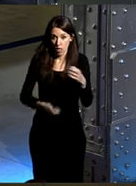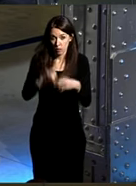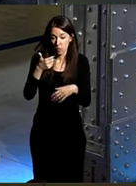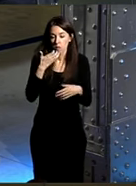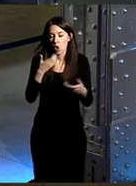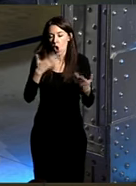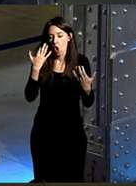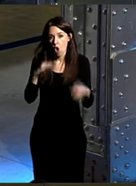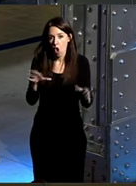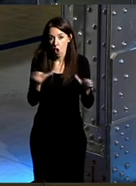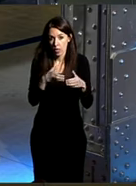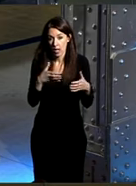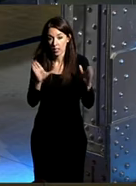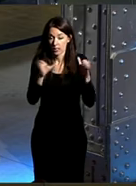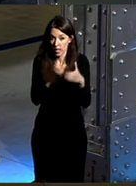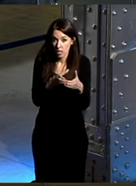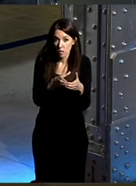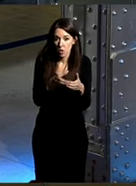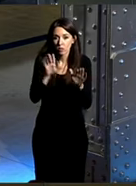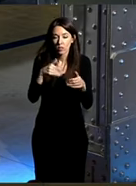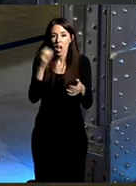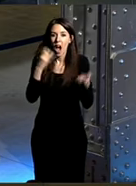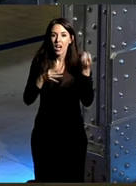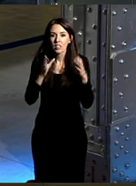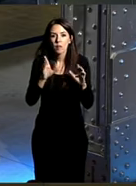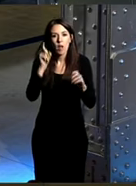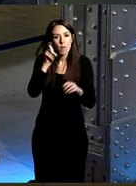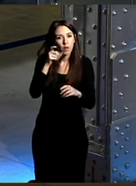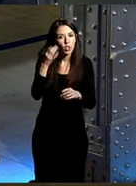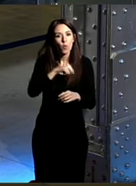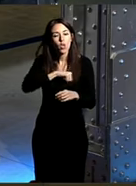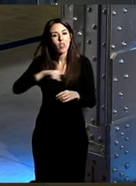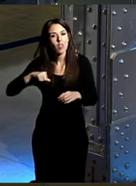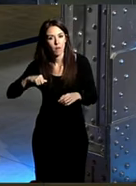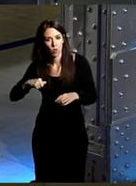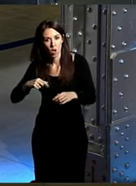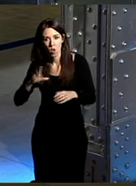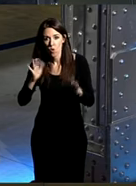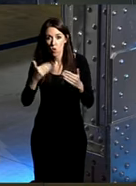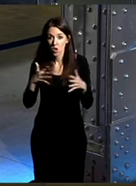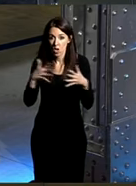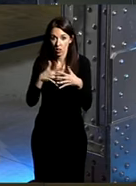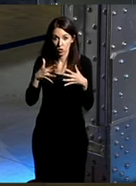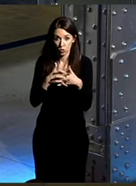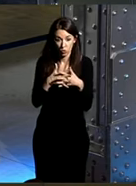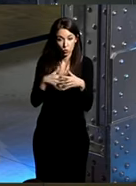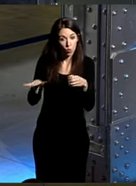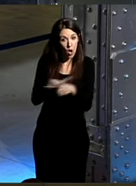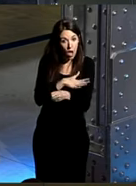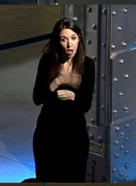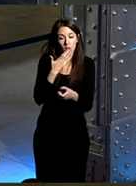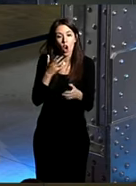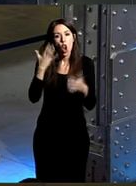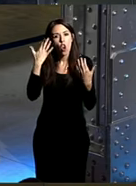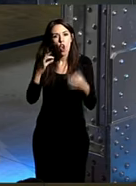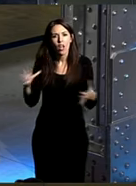de equipo. O sea, al final la actividad del profesor es muy individual, o sea, no hay una estructura que te ampara. Lógicas de alianzas, o sea, se